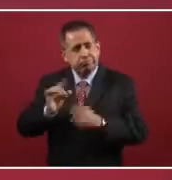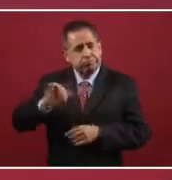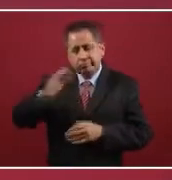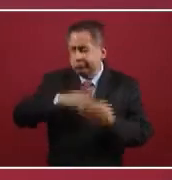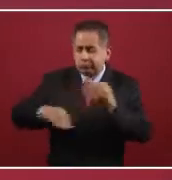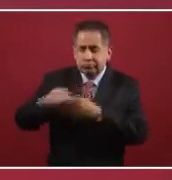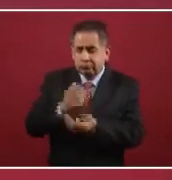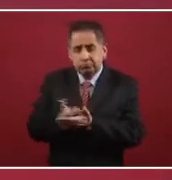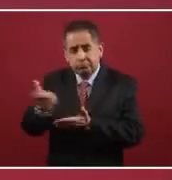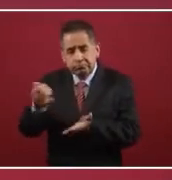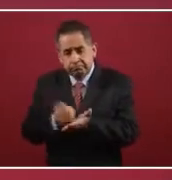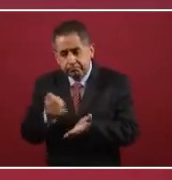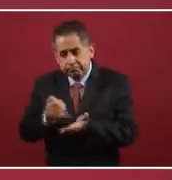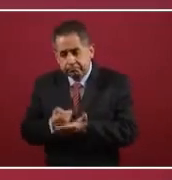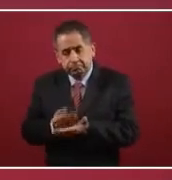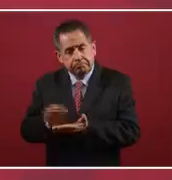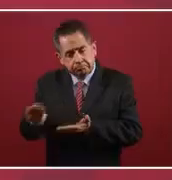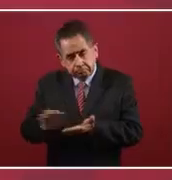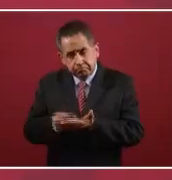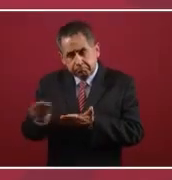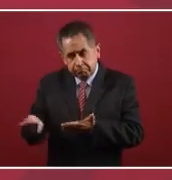todos